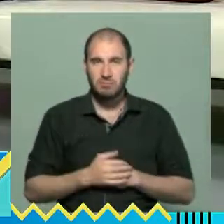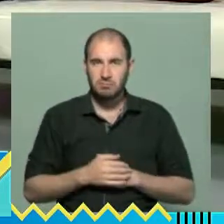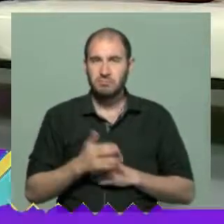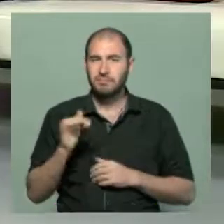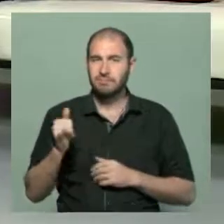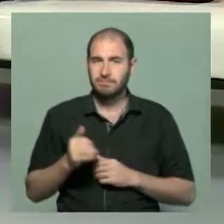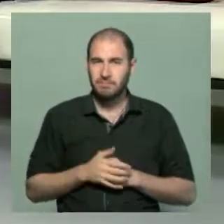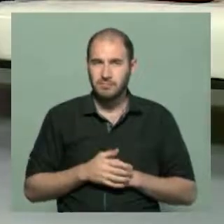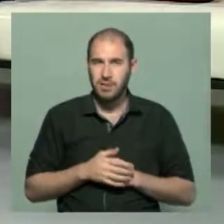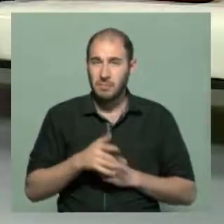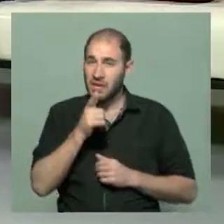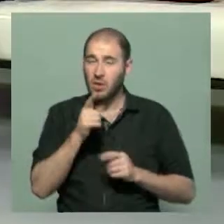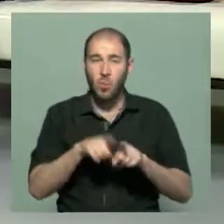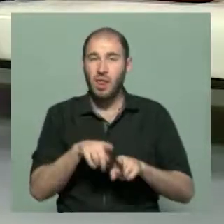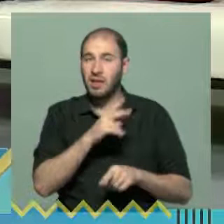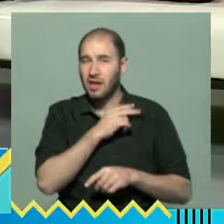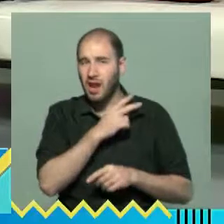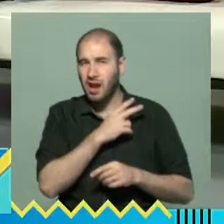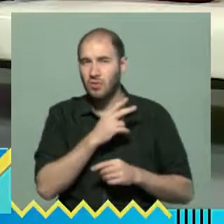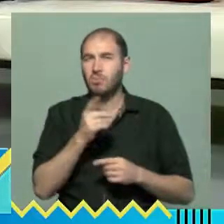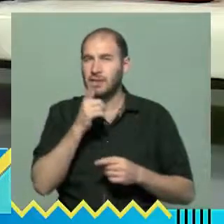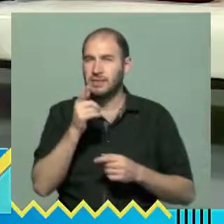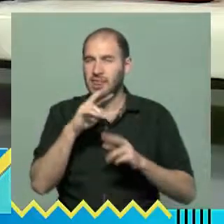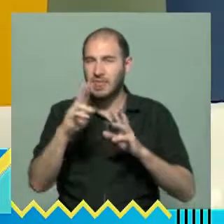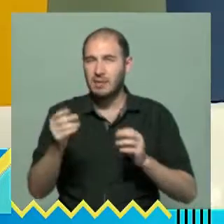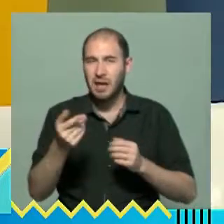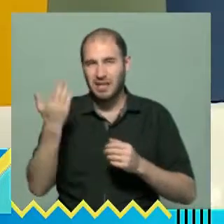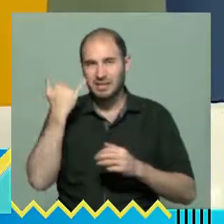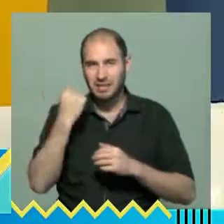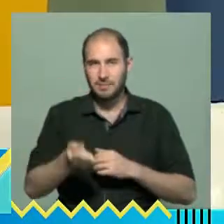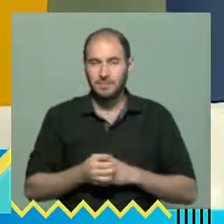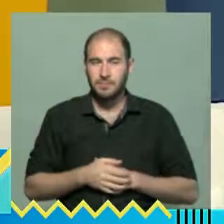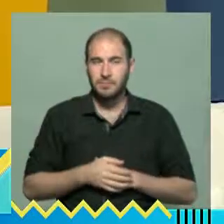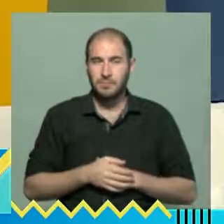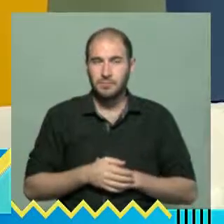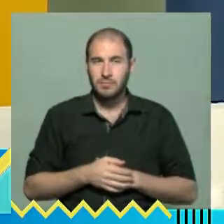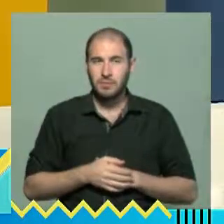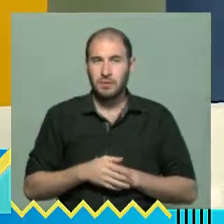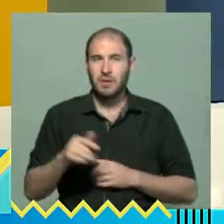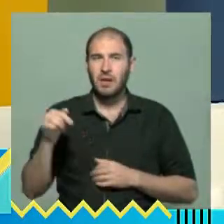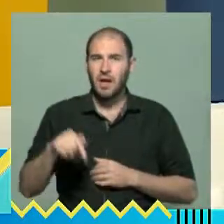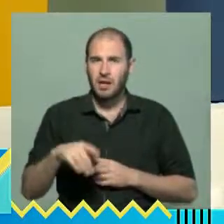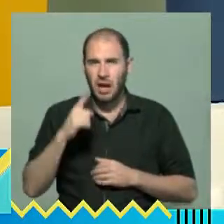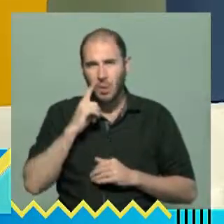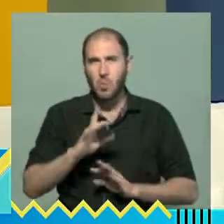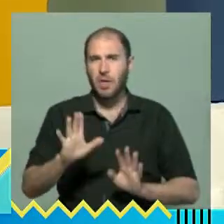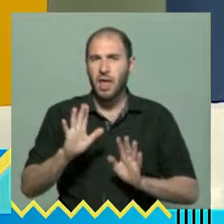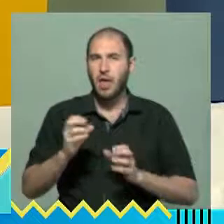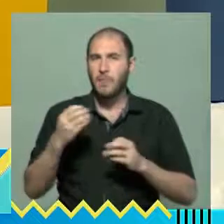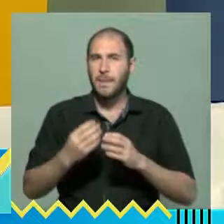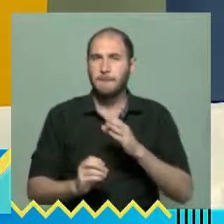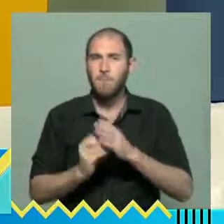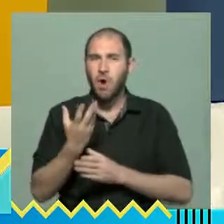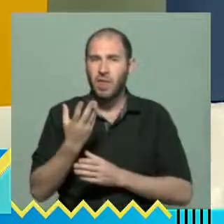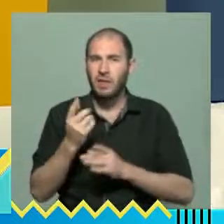y pasa como con liderazgo, cada vez aparece algo distinto acerca de lo que ya sabemos. A ver, yo creo que acá hay que tener mucho cuidado, porque la moda